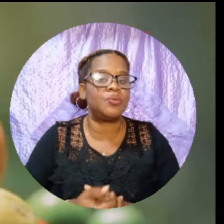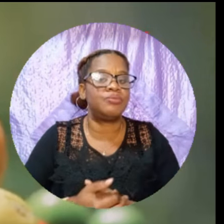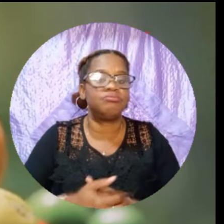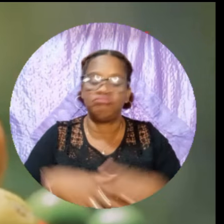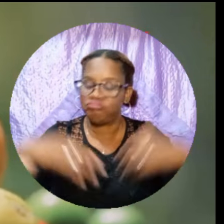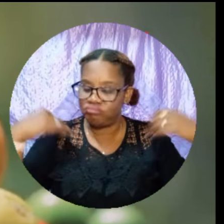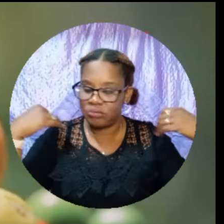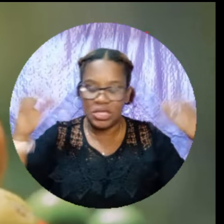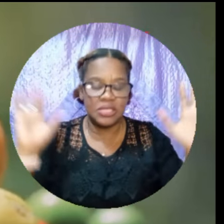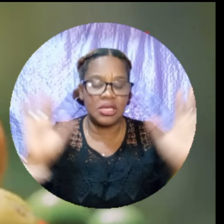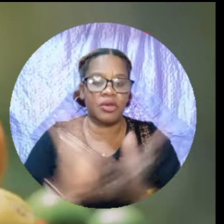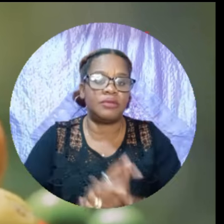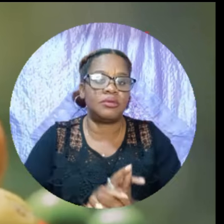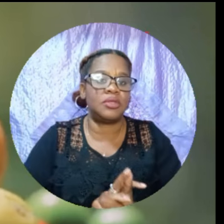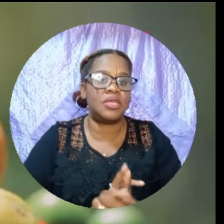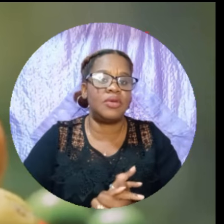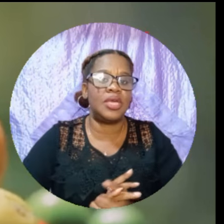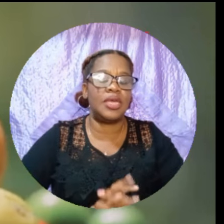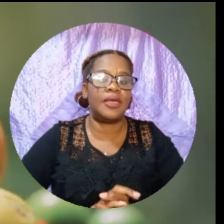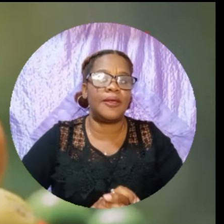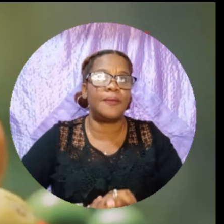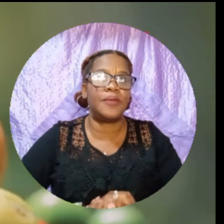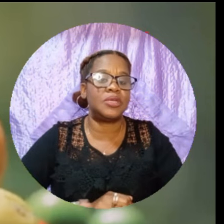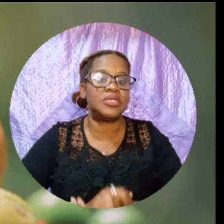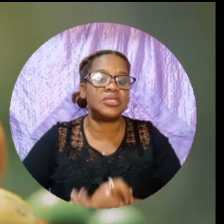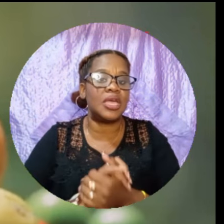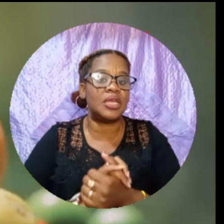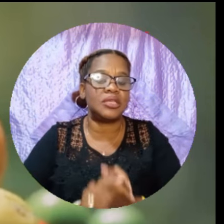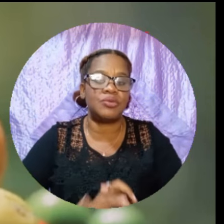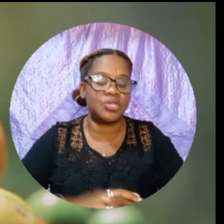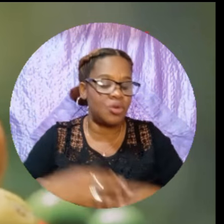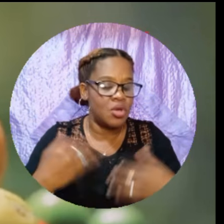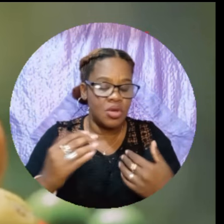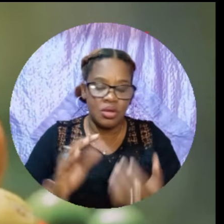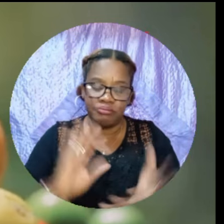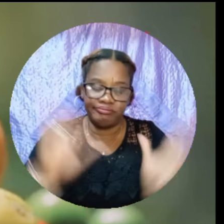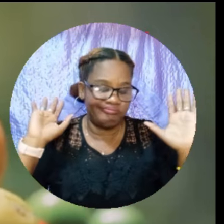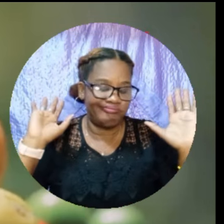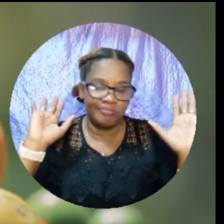ser, ya sabes, debe invertirse en este proceso